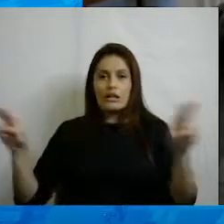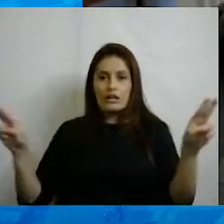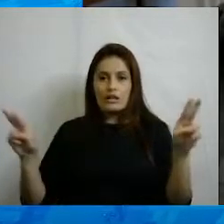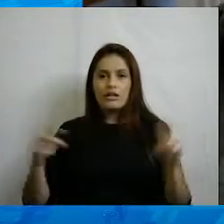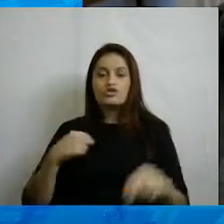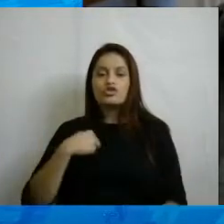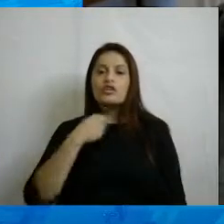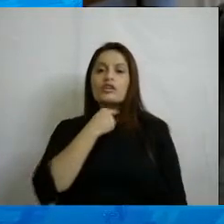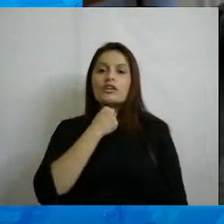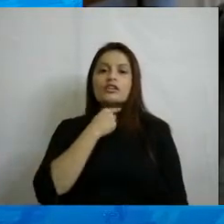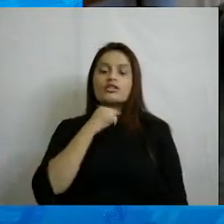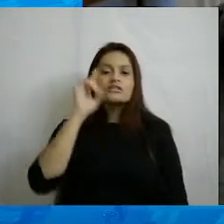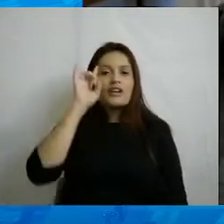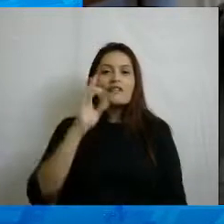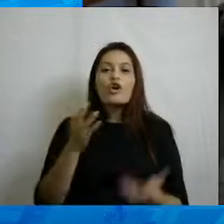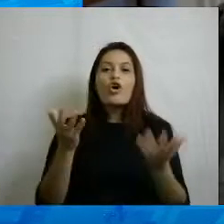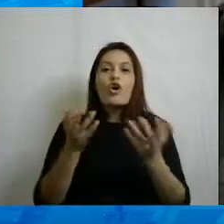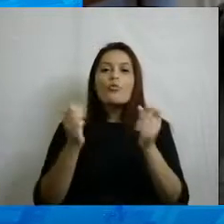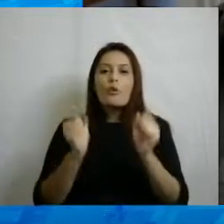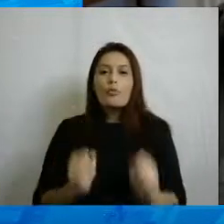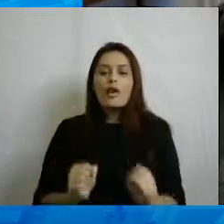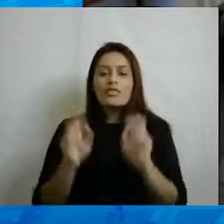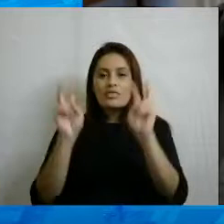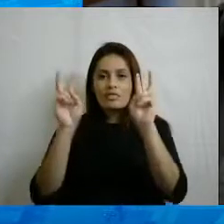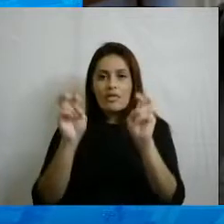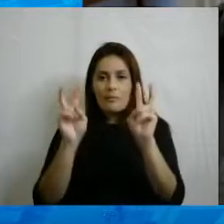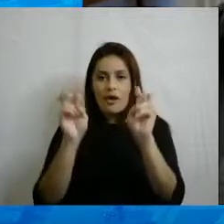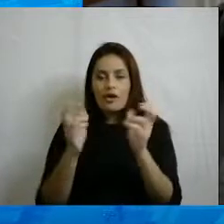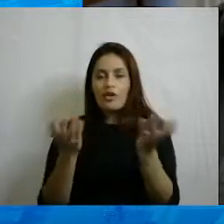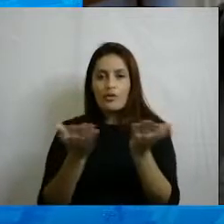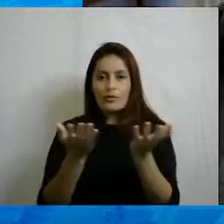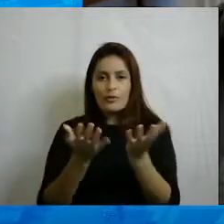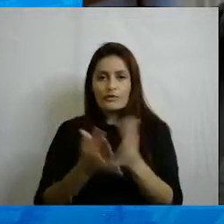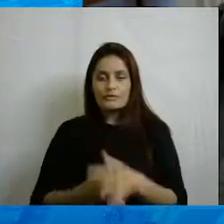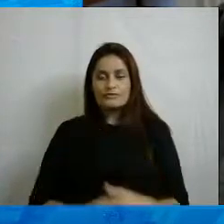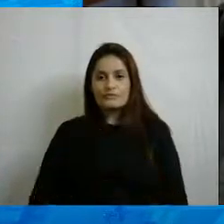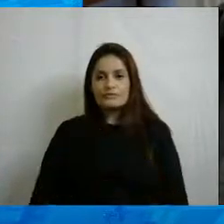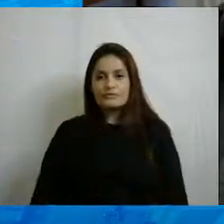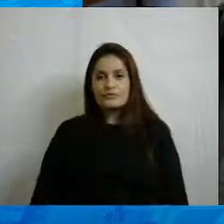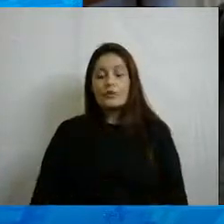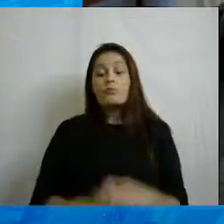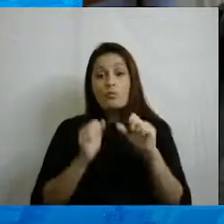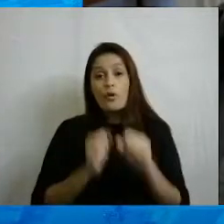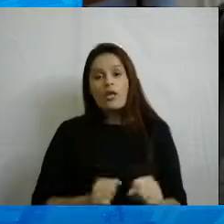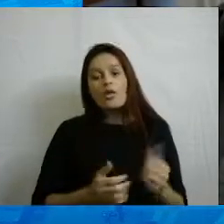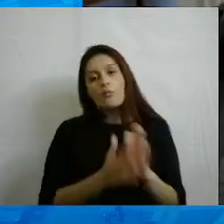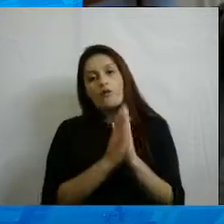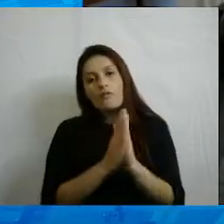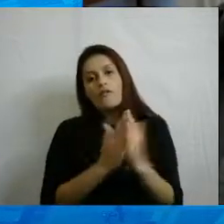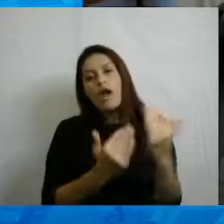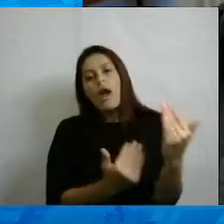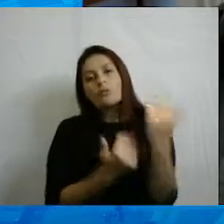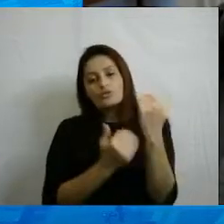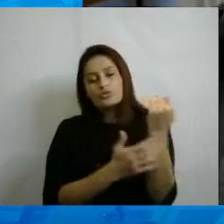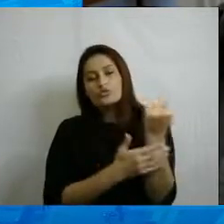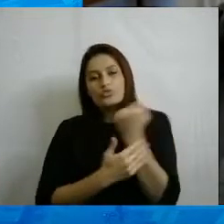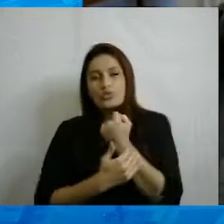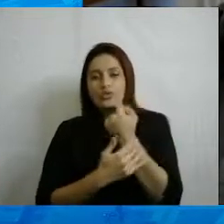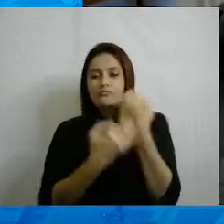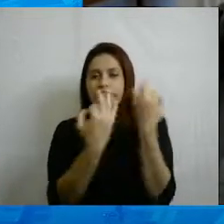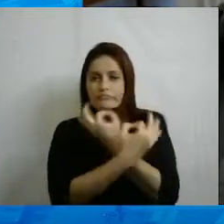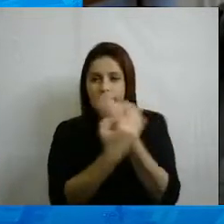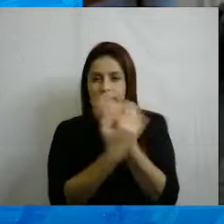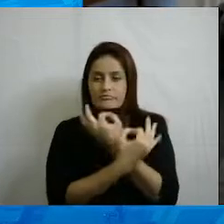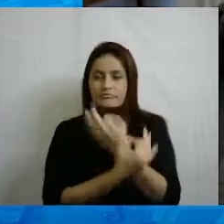quisiera saber cómo podemos solucionar estos temas, señorita alcaldesa, si nos pudieran apoyar y ayudar,